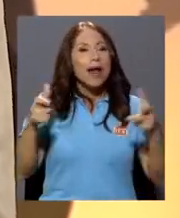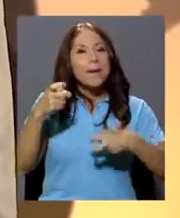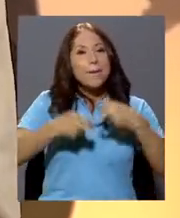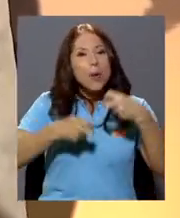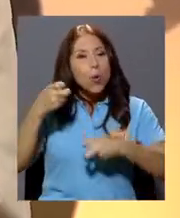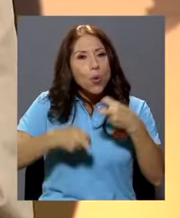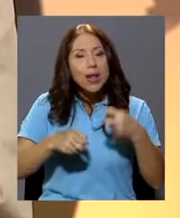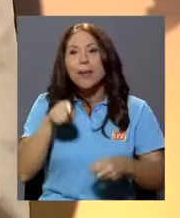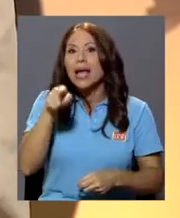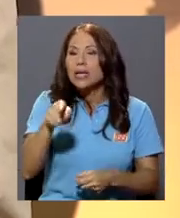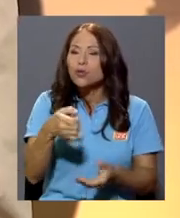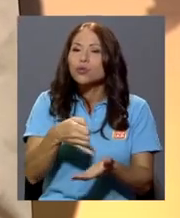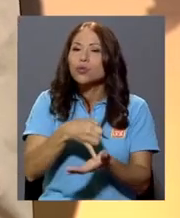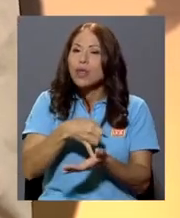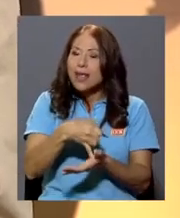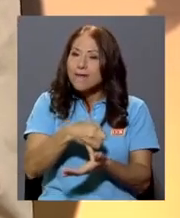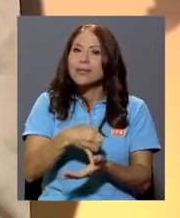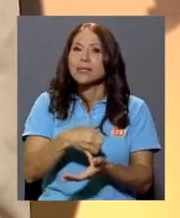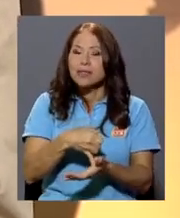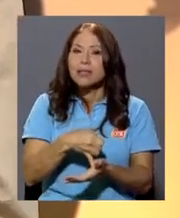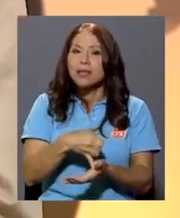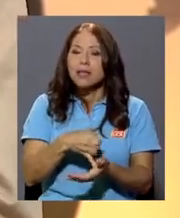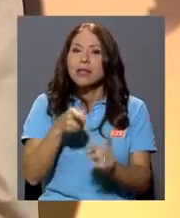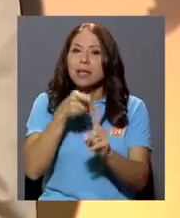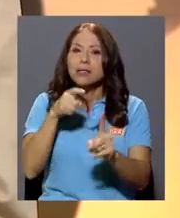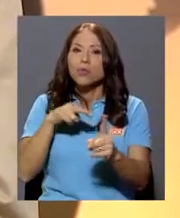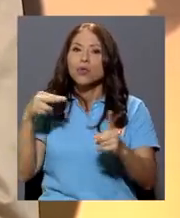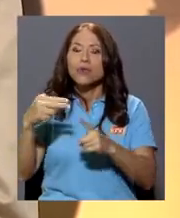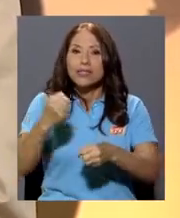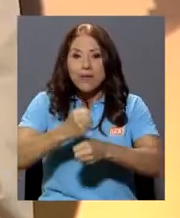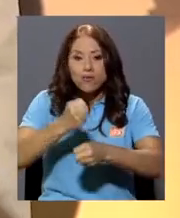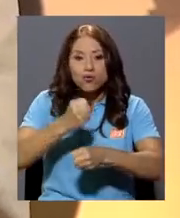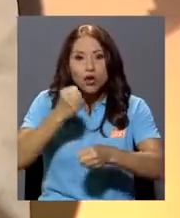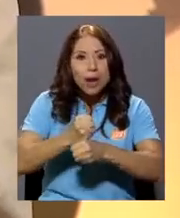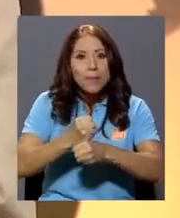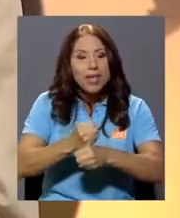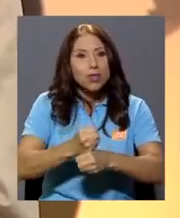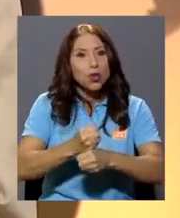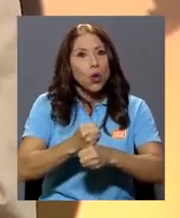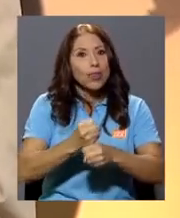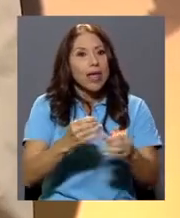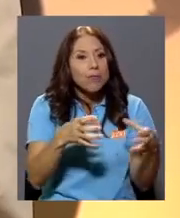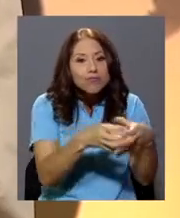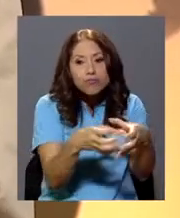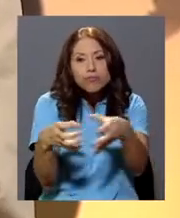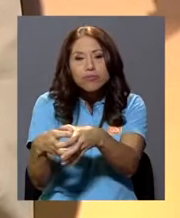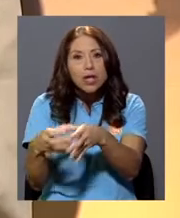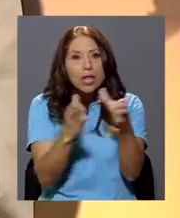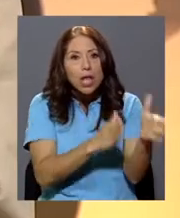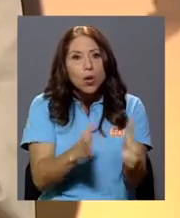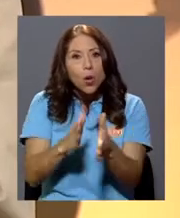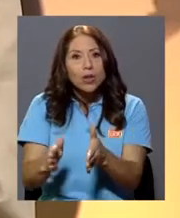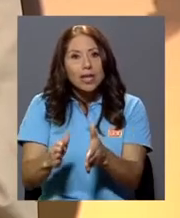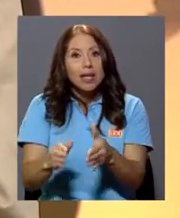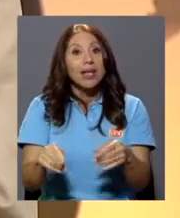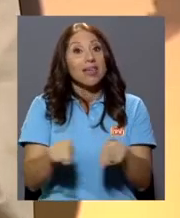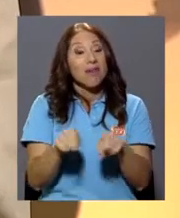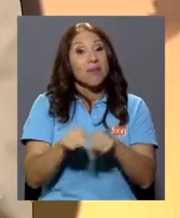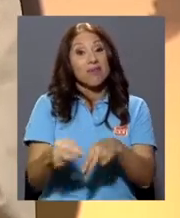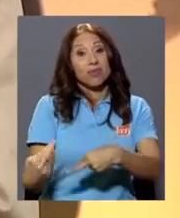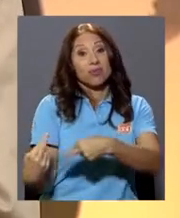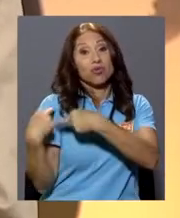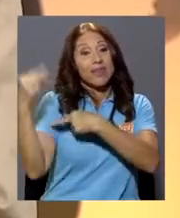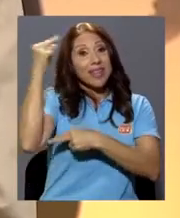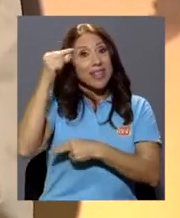y es un gran déficit desde el punto de vista del funcionamiento de las fuerzas del orden y también de, en última instancia, de la responsabilidad del